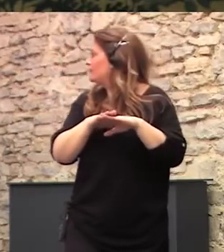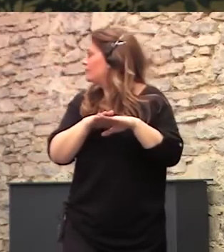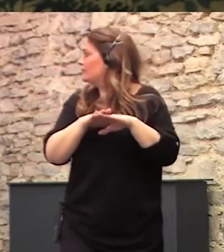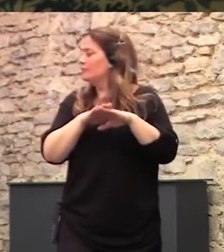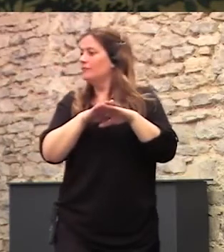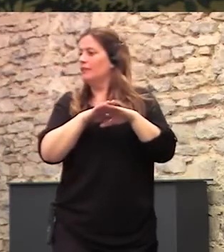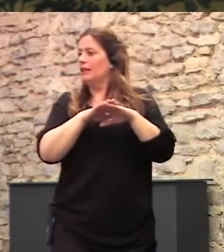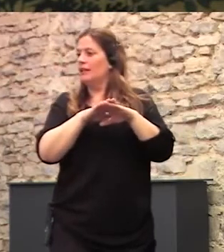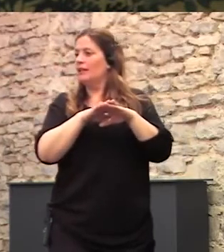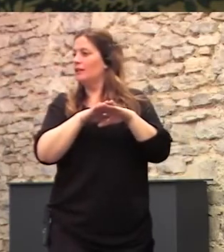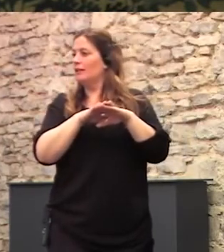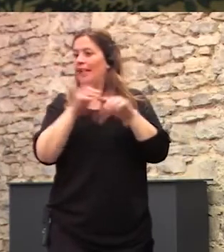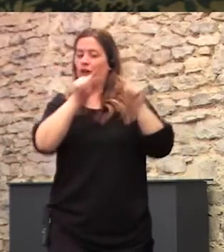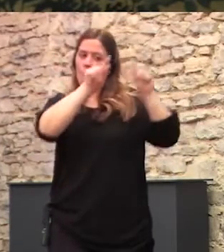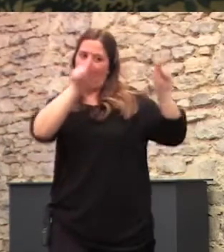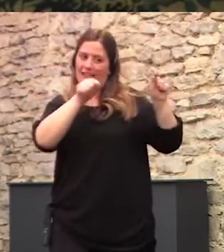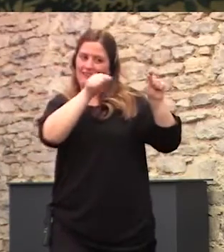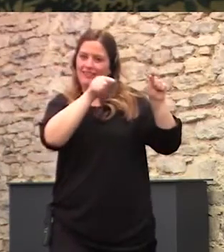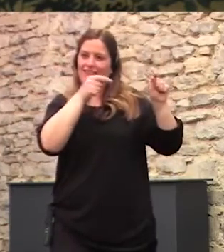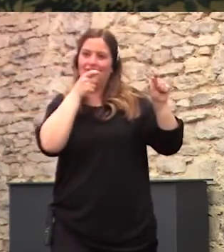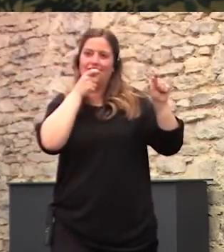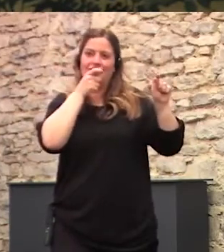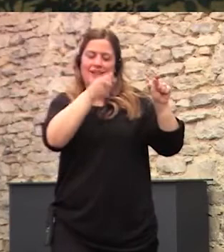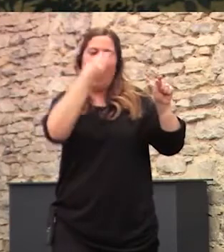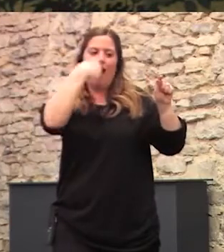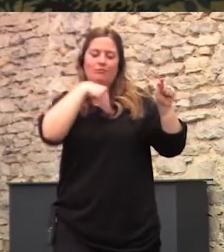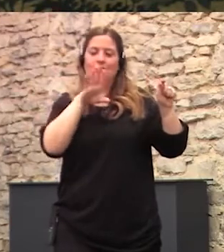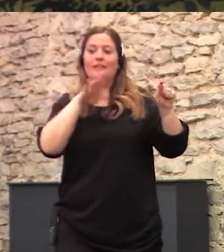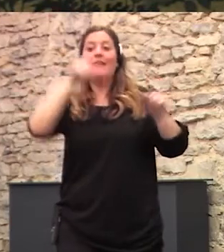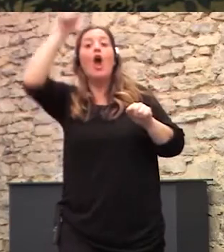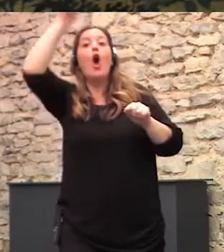en las paréntesis, ¿vale? Hombres minoría, ¿vale?